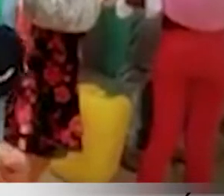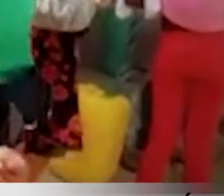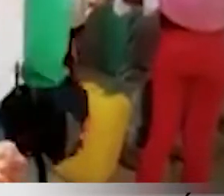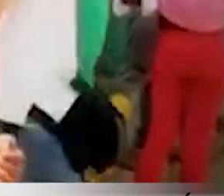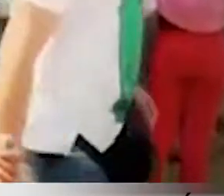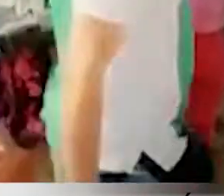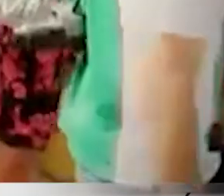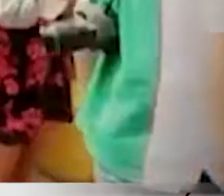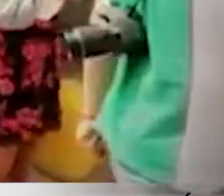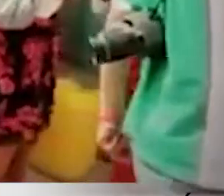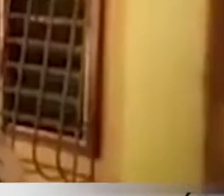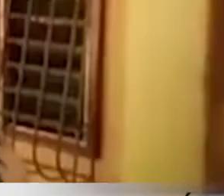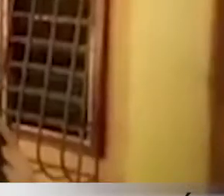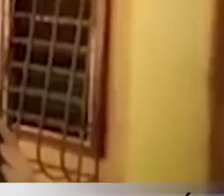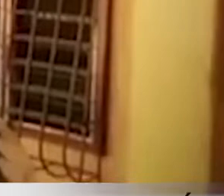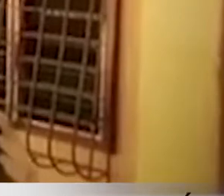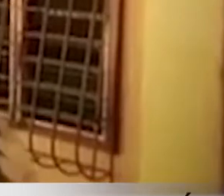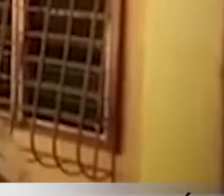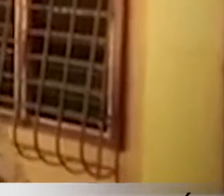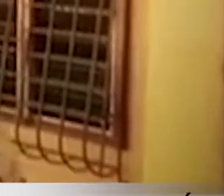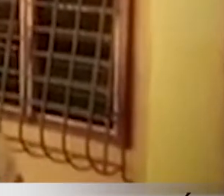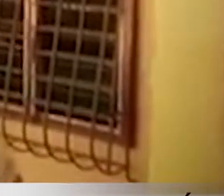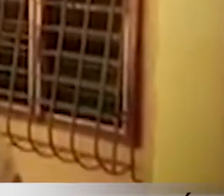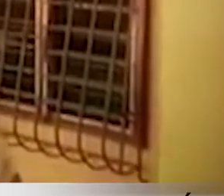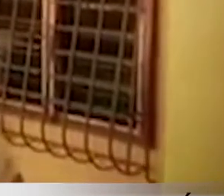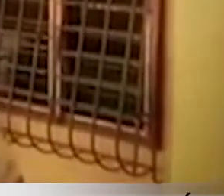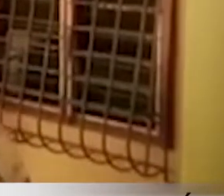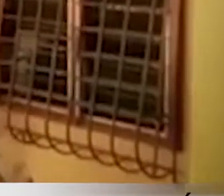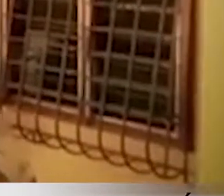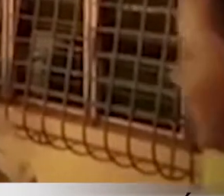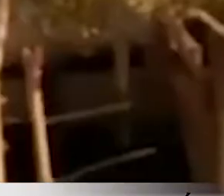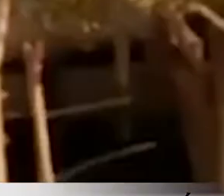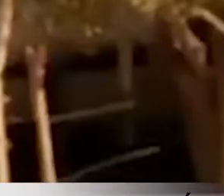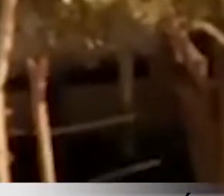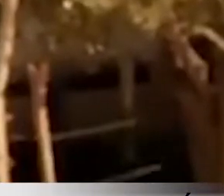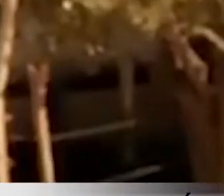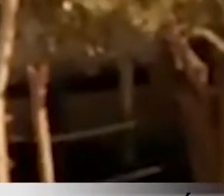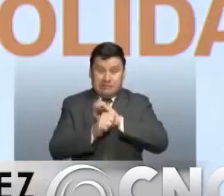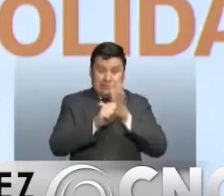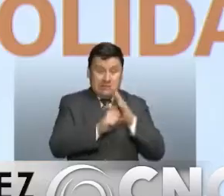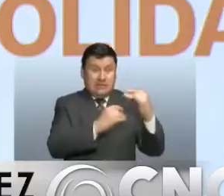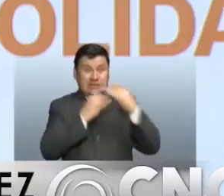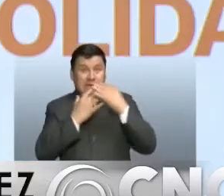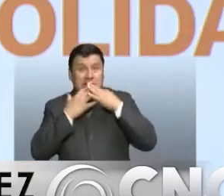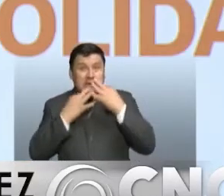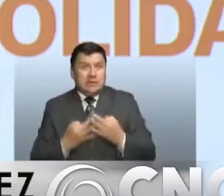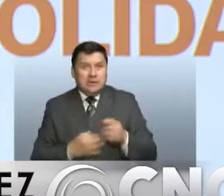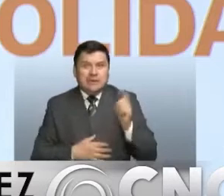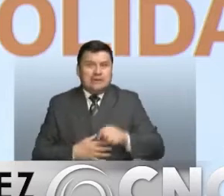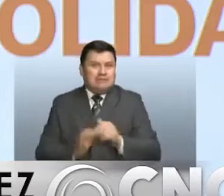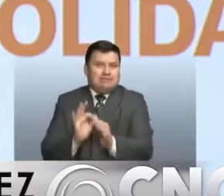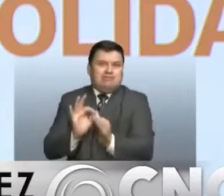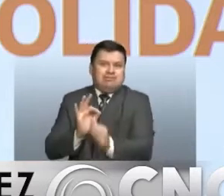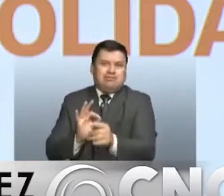llamado ingreso solidario llegará también a más familias que aún no se encuentran en ningún programa social que el gobierno en realidad esos recursos